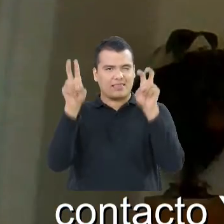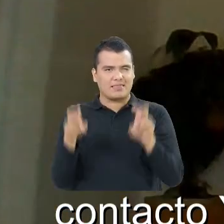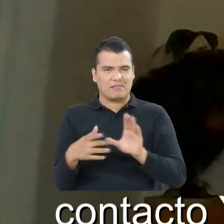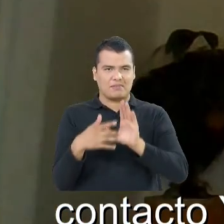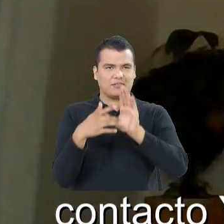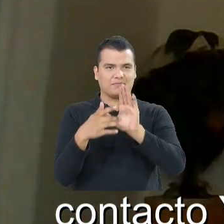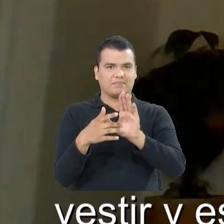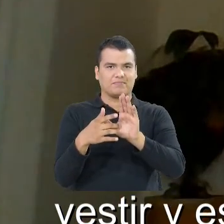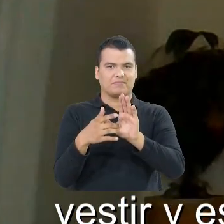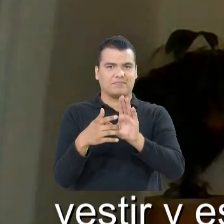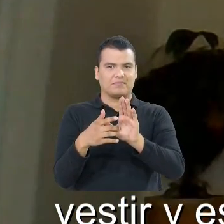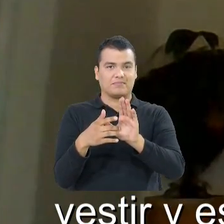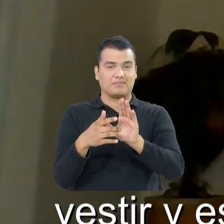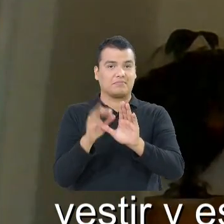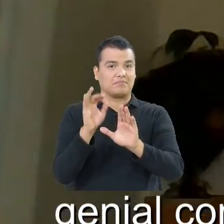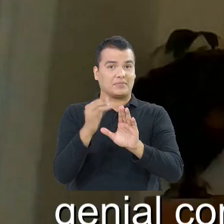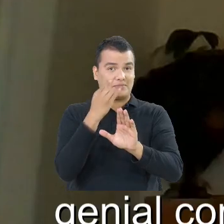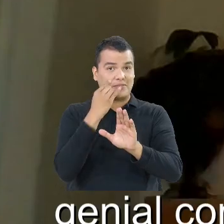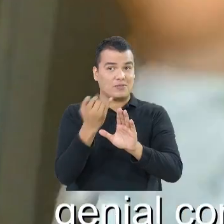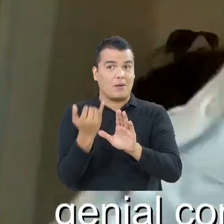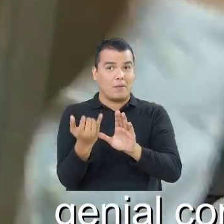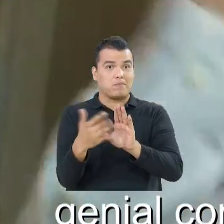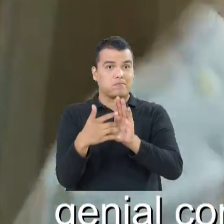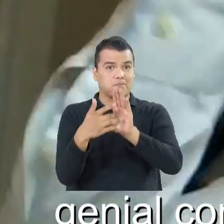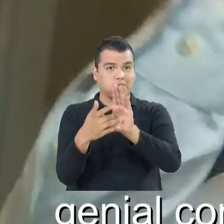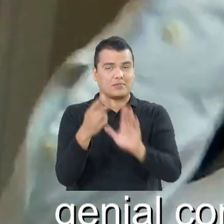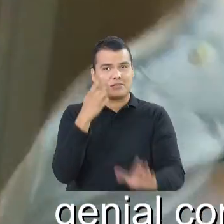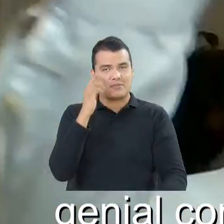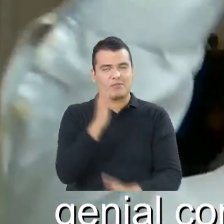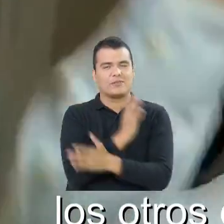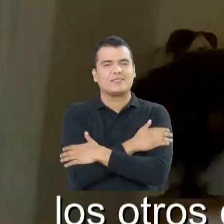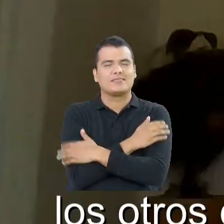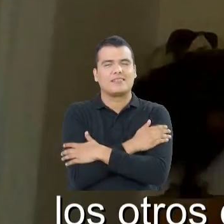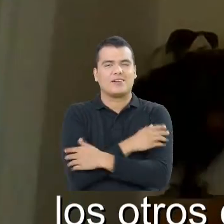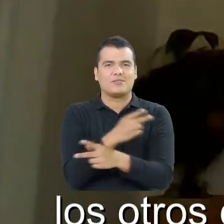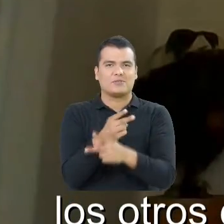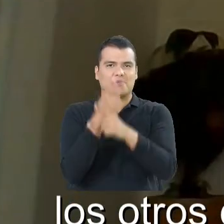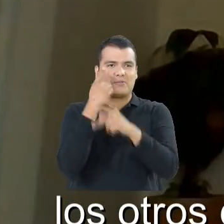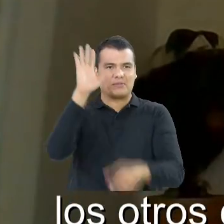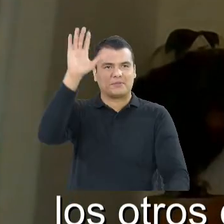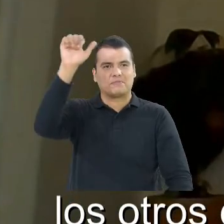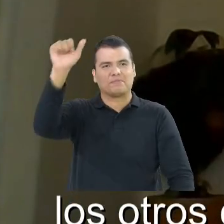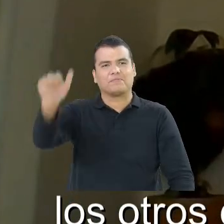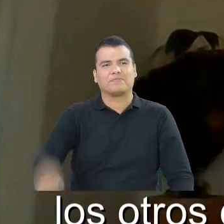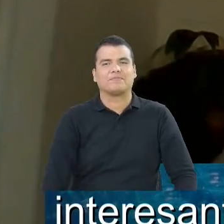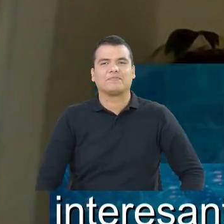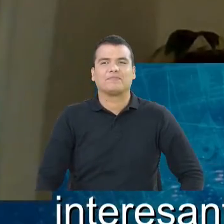todos los otros conferencistas súper interesante que está ahí colgada. Un abrazo, cuídense mucho, chao, chao.